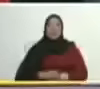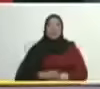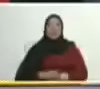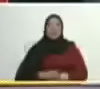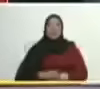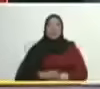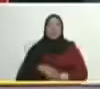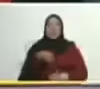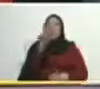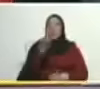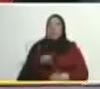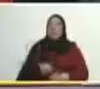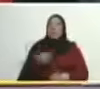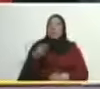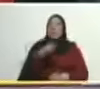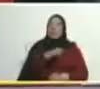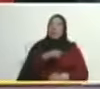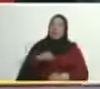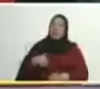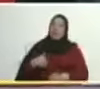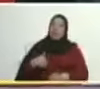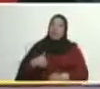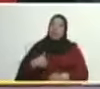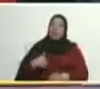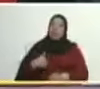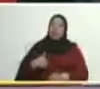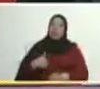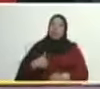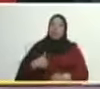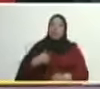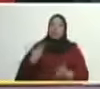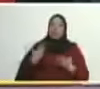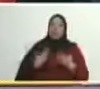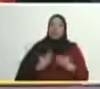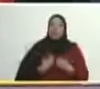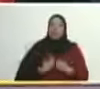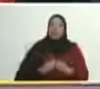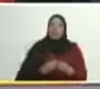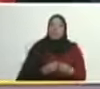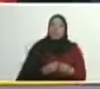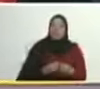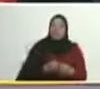También nos acompañan